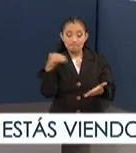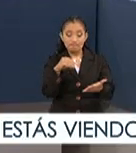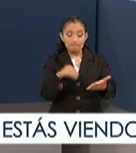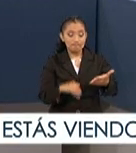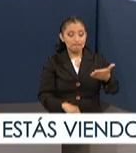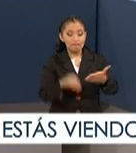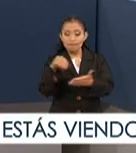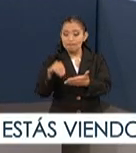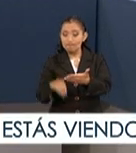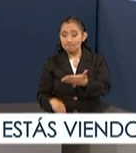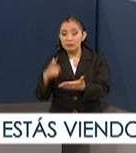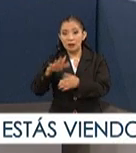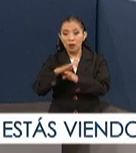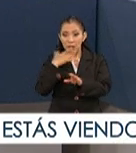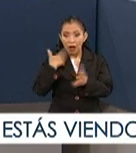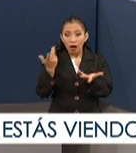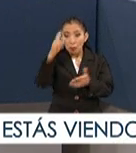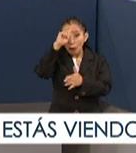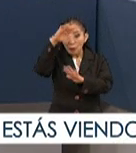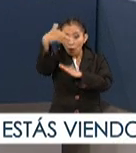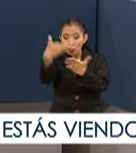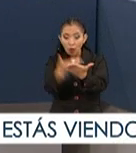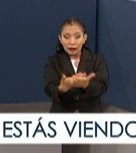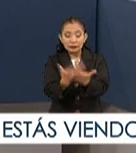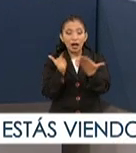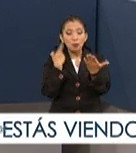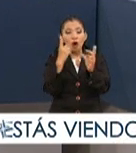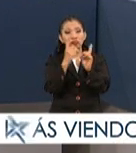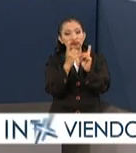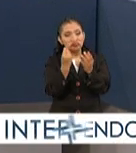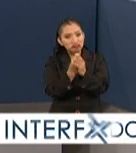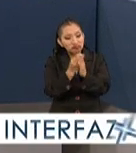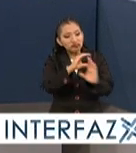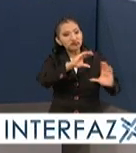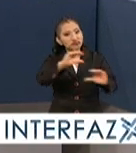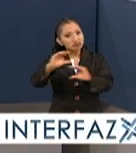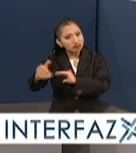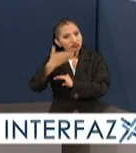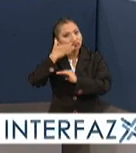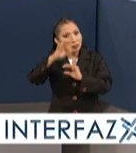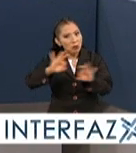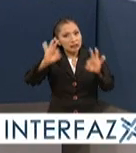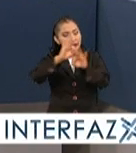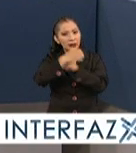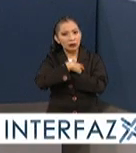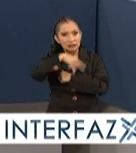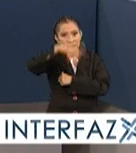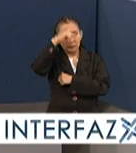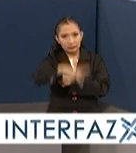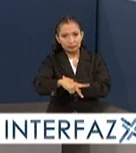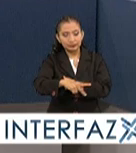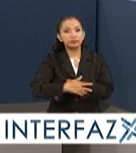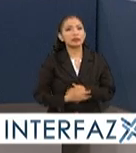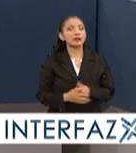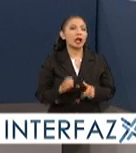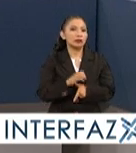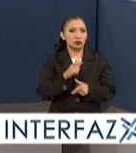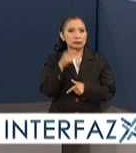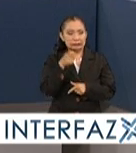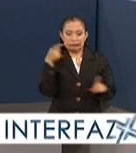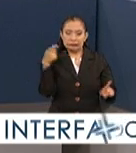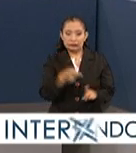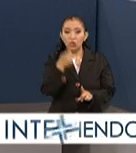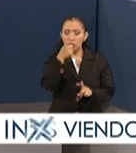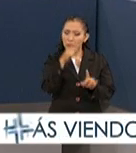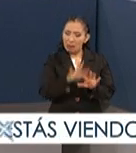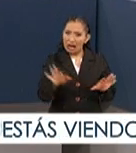que pudiéramos llegar a una propuesta pedagógica muy relevante para la educación en nuestro país. Entonces, ese es uno de